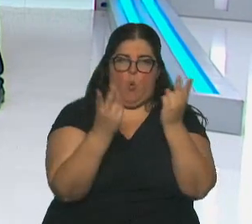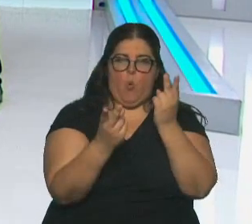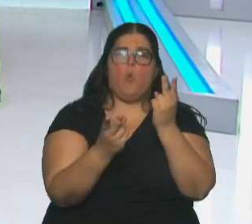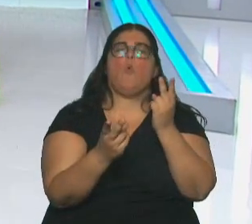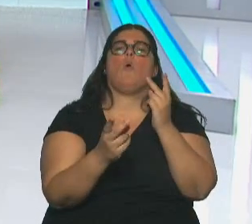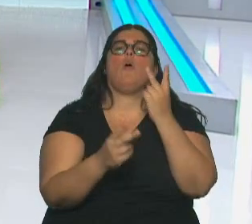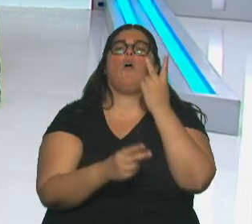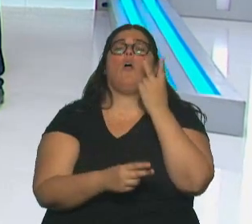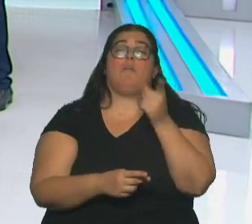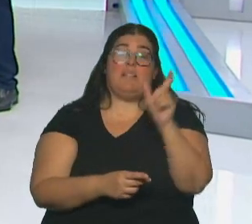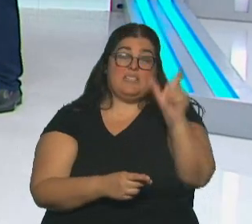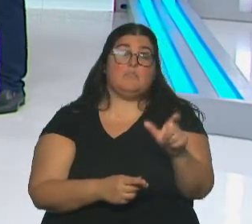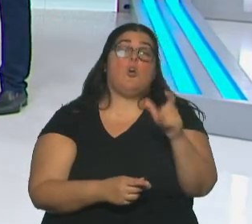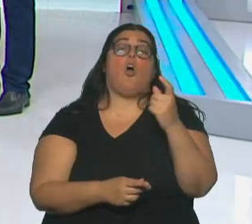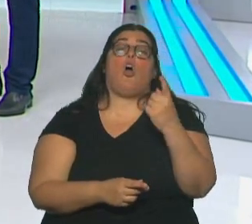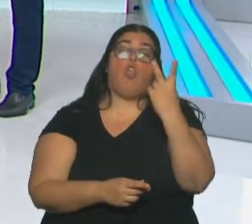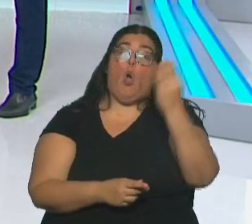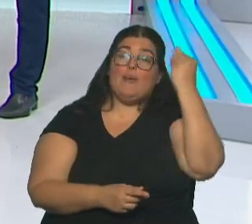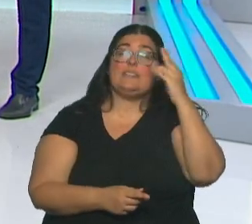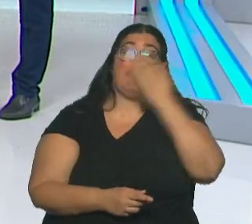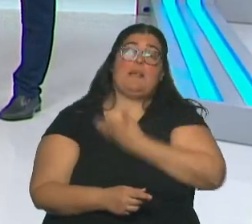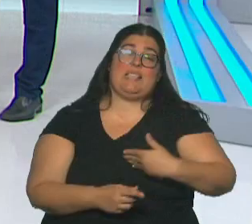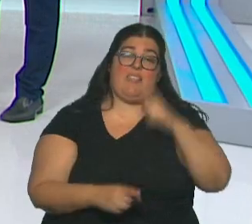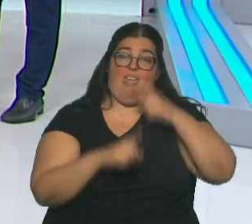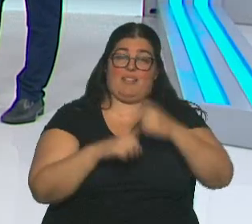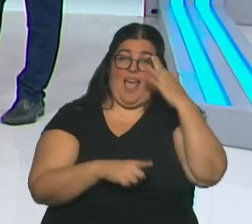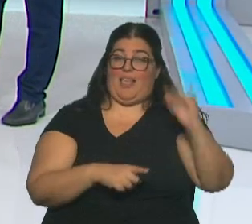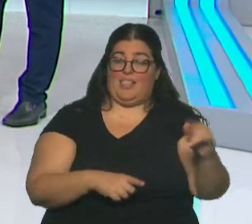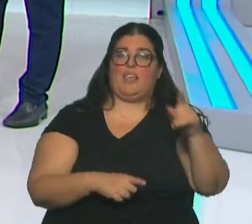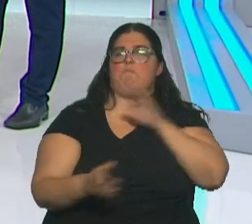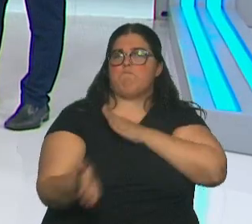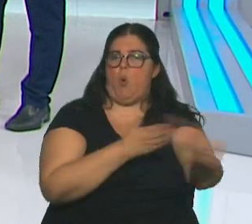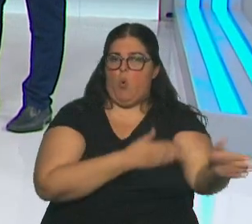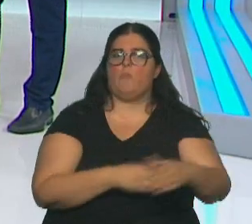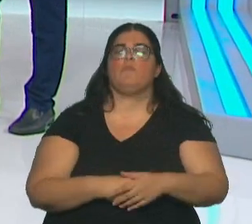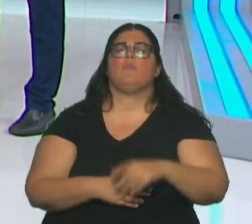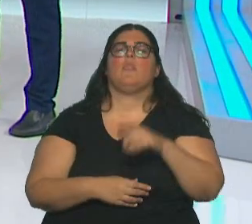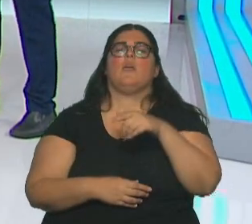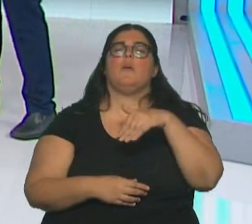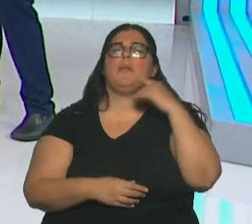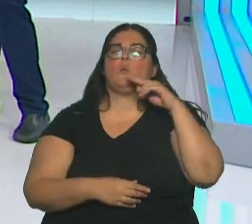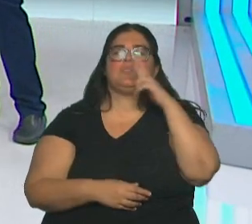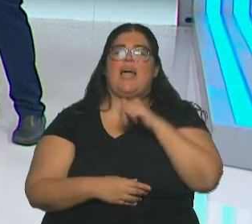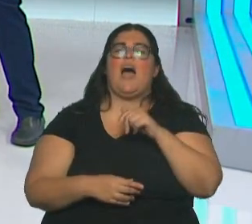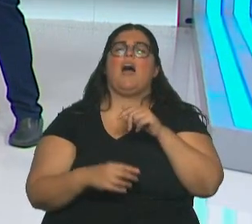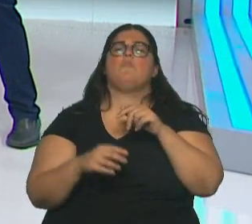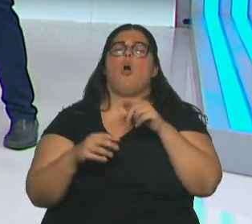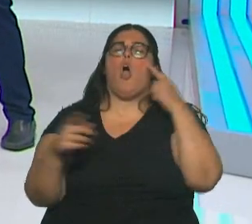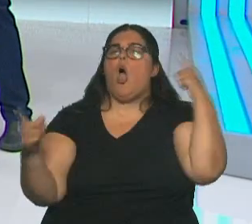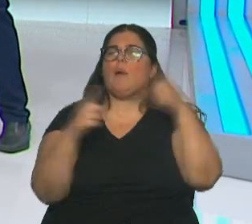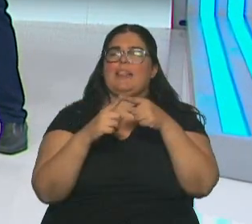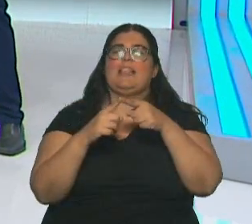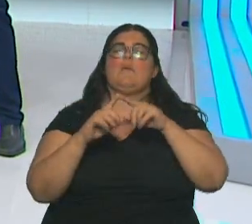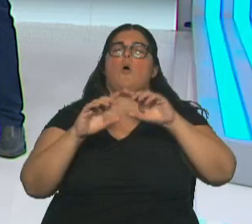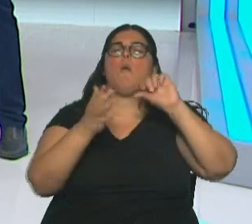2 veces presidente de Haití. Inicio de MINUSTAH, misión multinacional de la ONU para lograr la estabilización